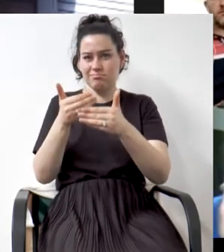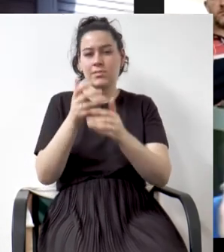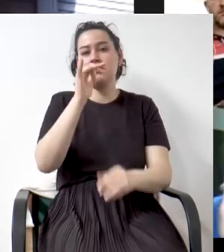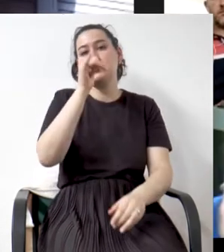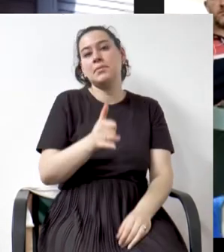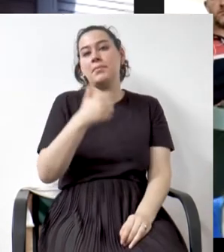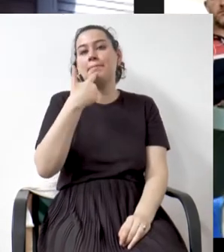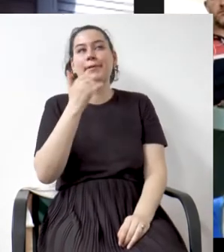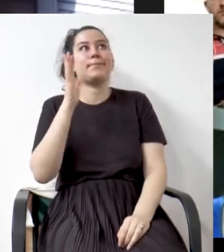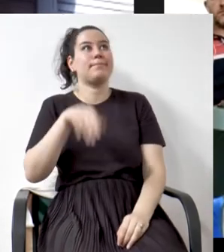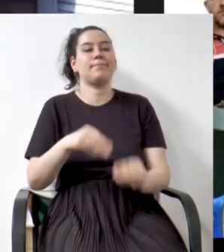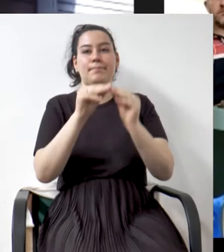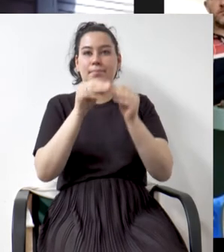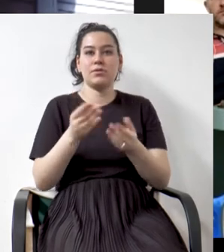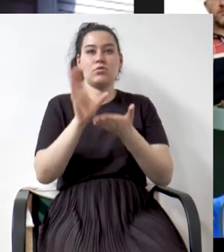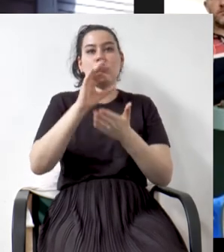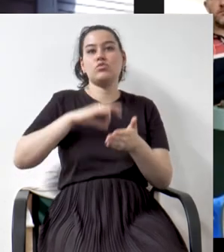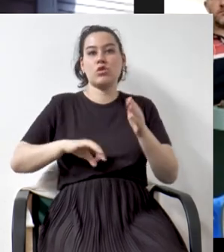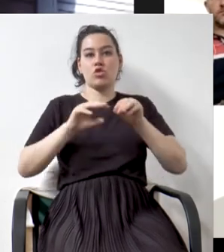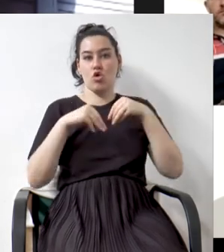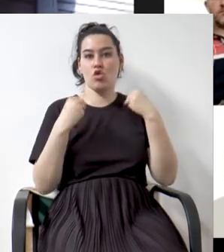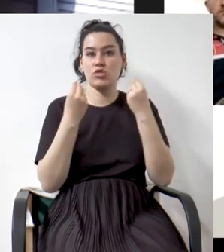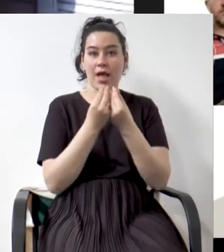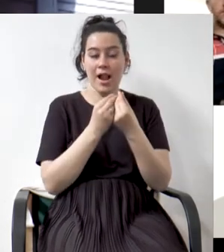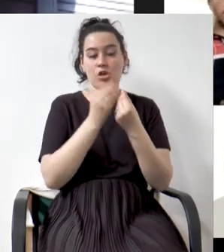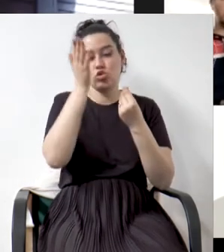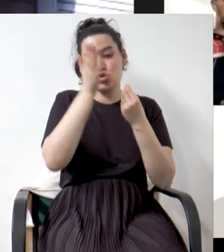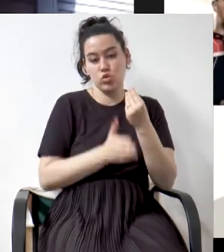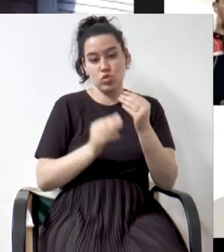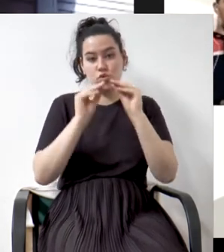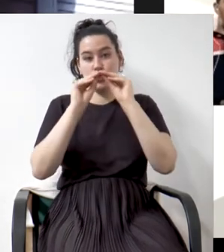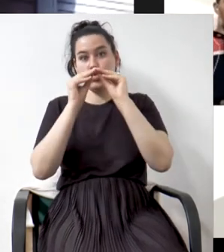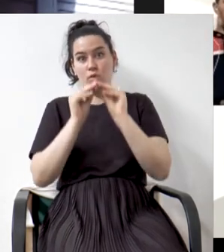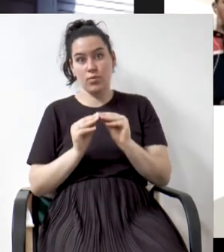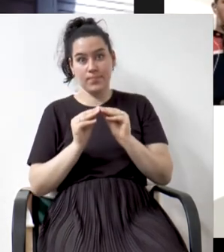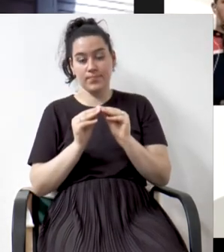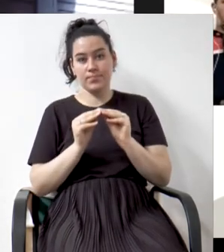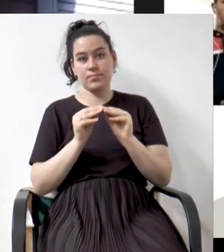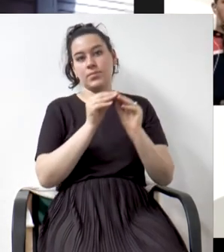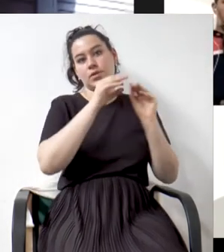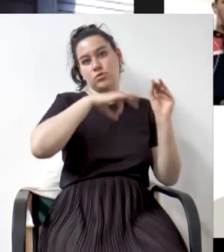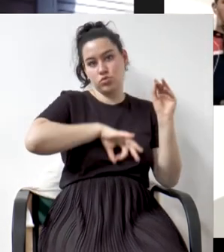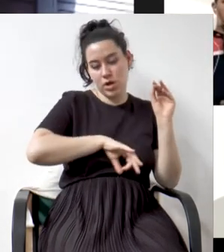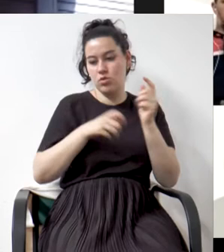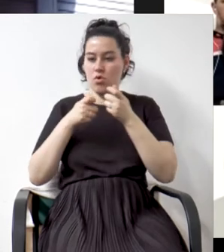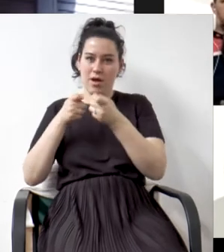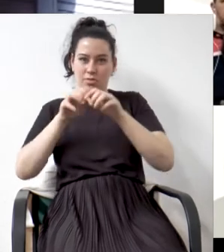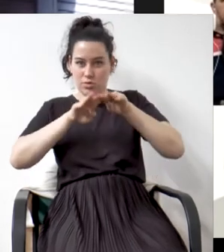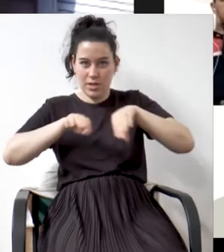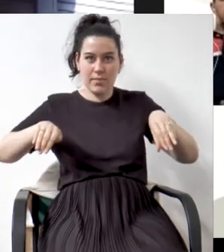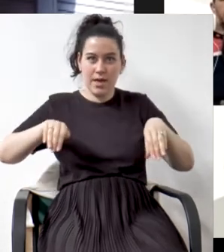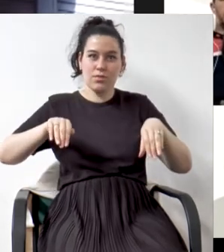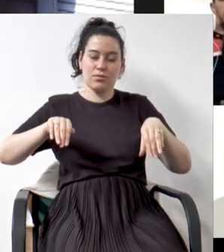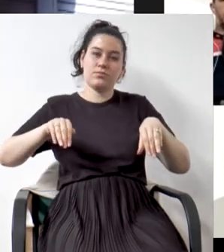Si uno mira el presupuesto de sueldos totales sobre el total del presupuesto, separando sueldos, de gastos e inversiones,